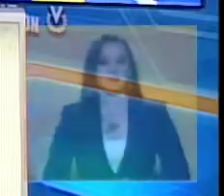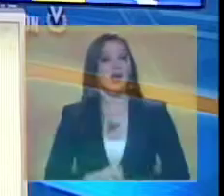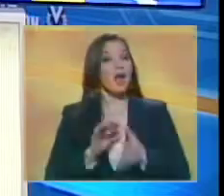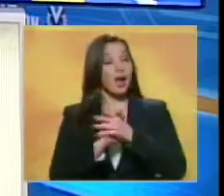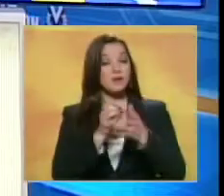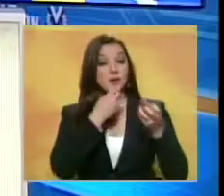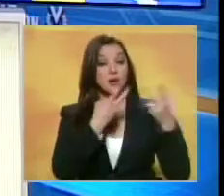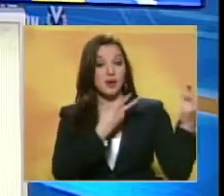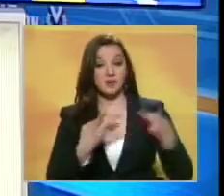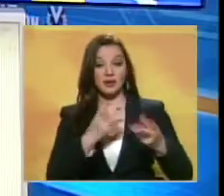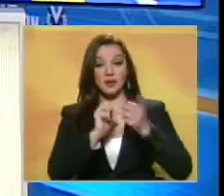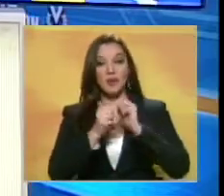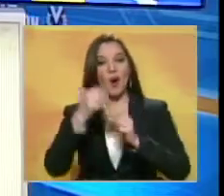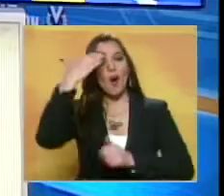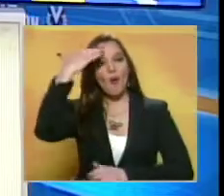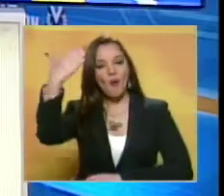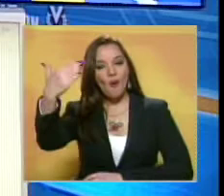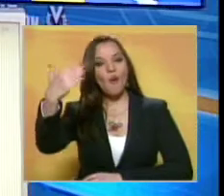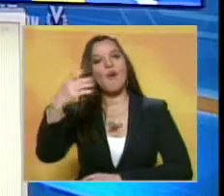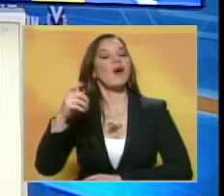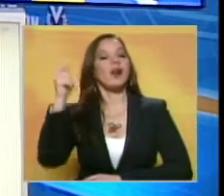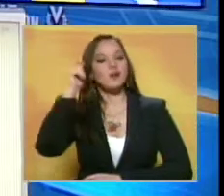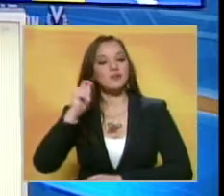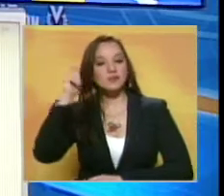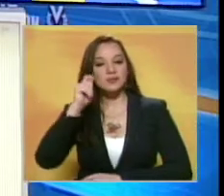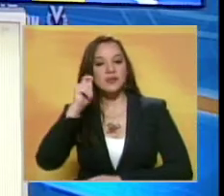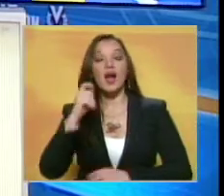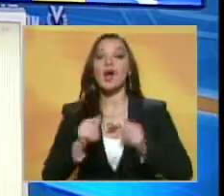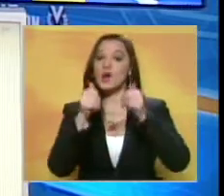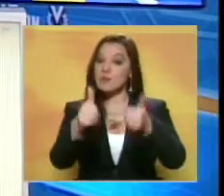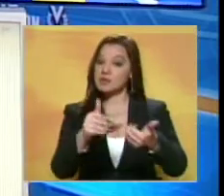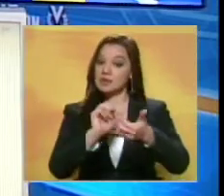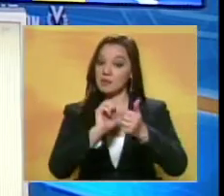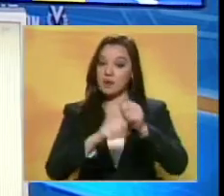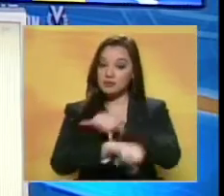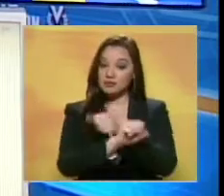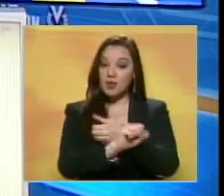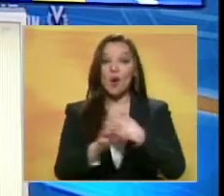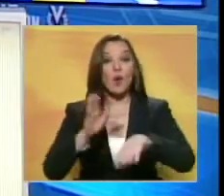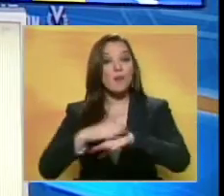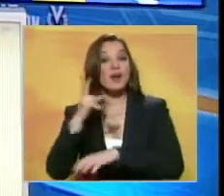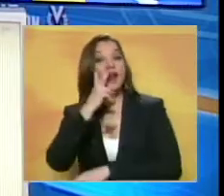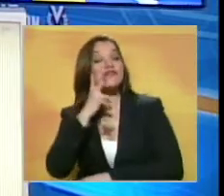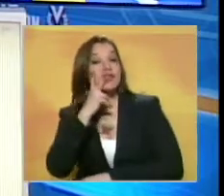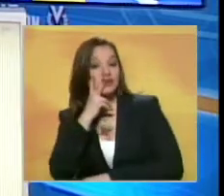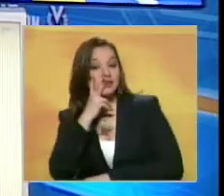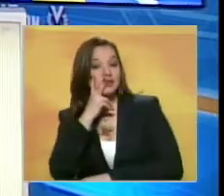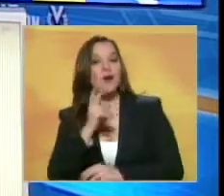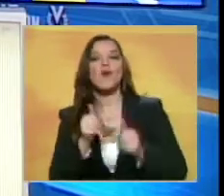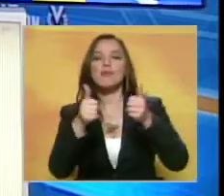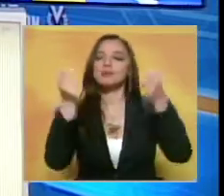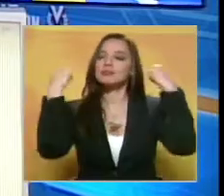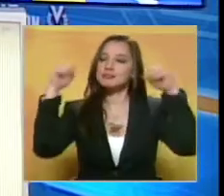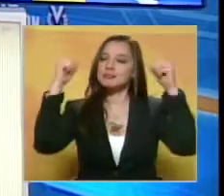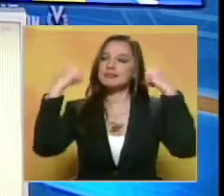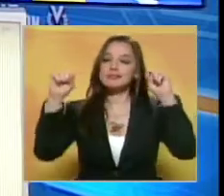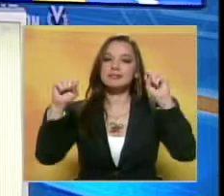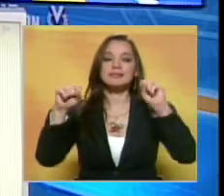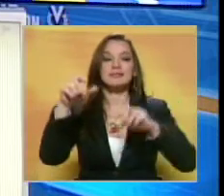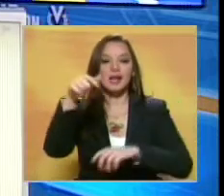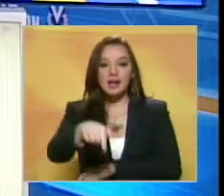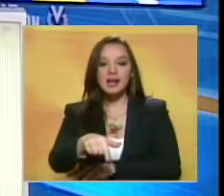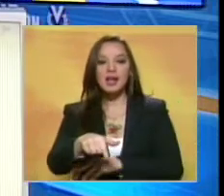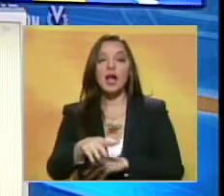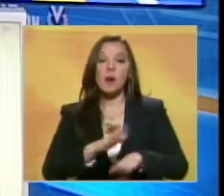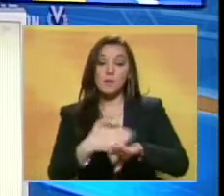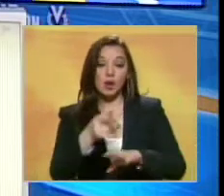Amigos, bienvenidos a los deportes. Les saluda Tony Citadino. Comenzamos con fútbol porque este lunes la Vinotinto realizó su primer entrenamiento en el Caracas Sport Club bajo las